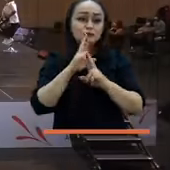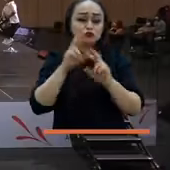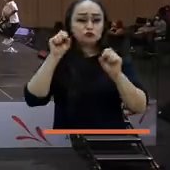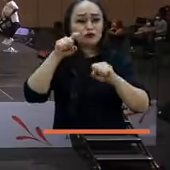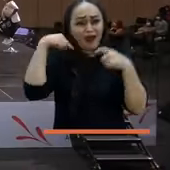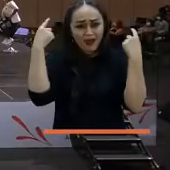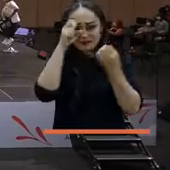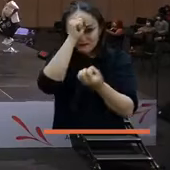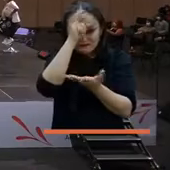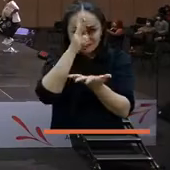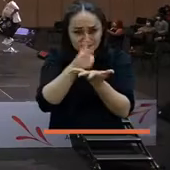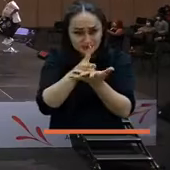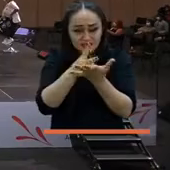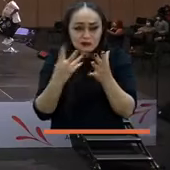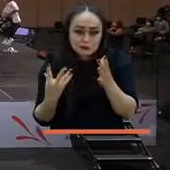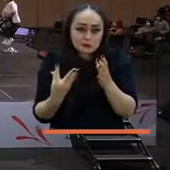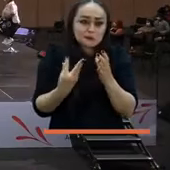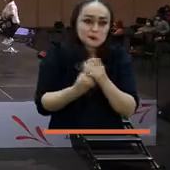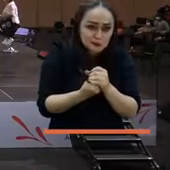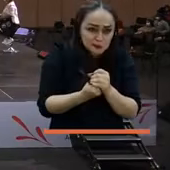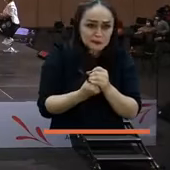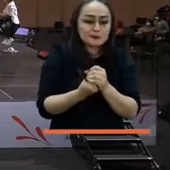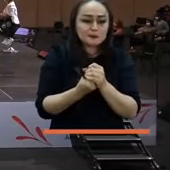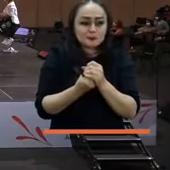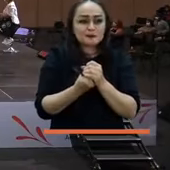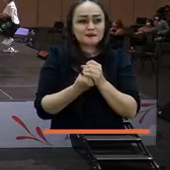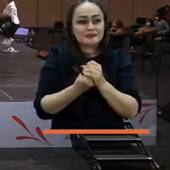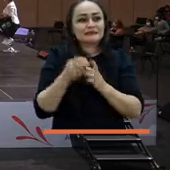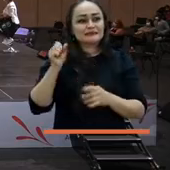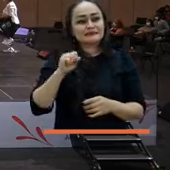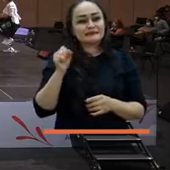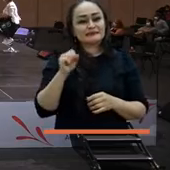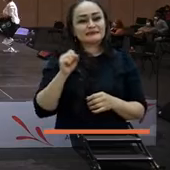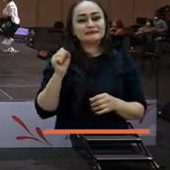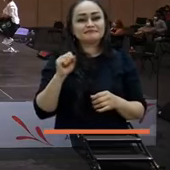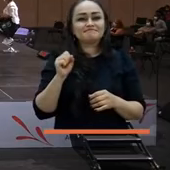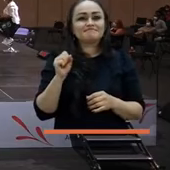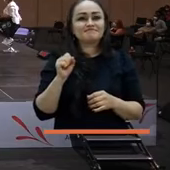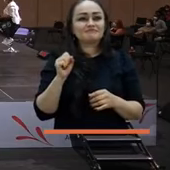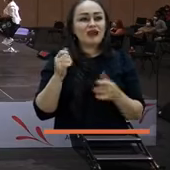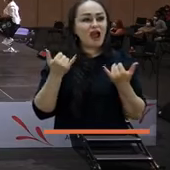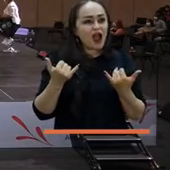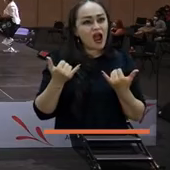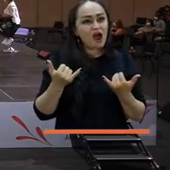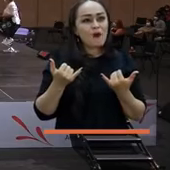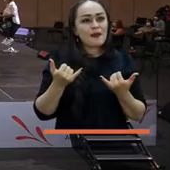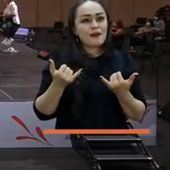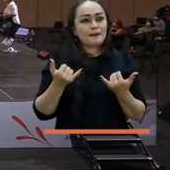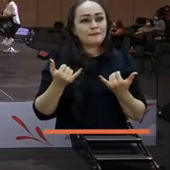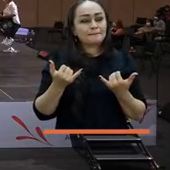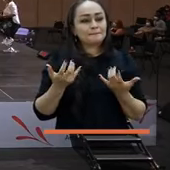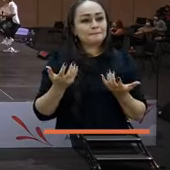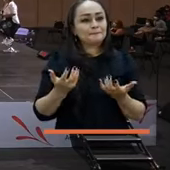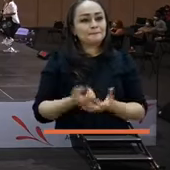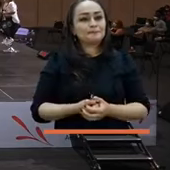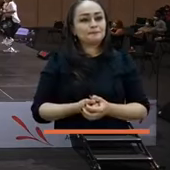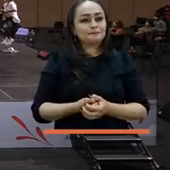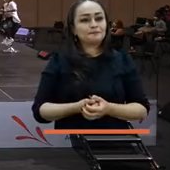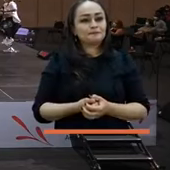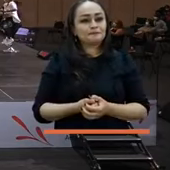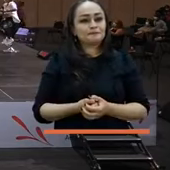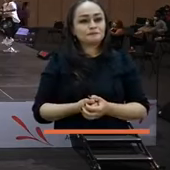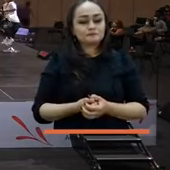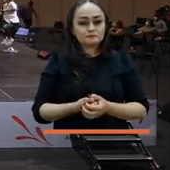hablamos en general de inclusión de acuerdo con que empezábamos a encontrar unas unas